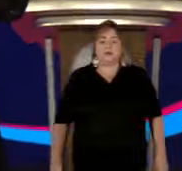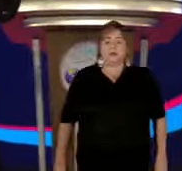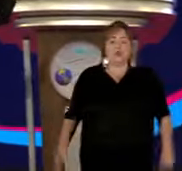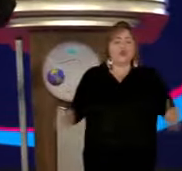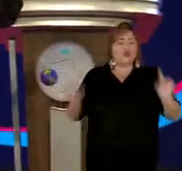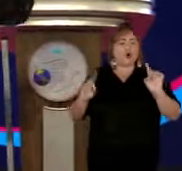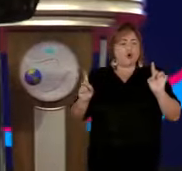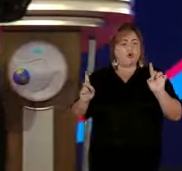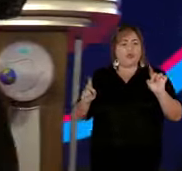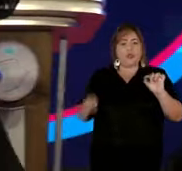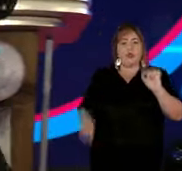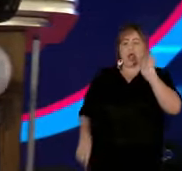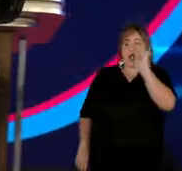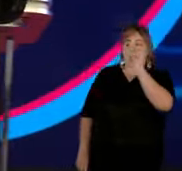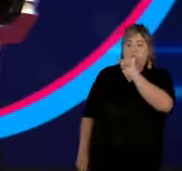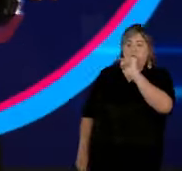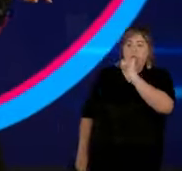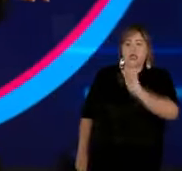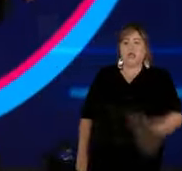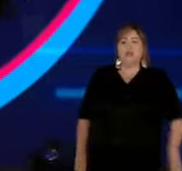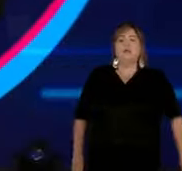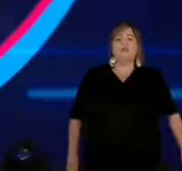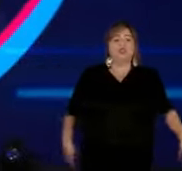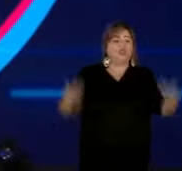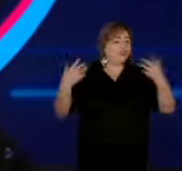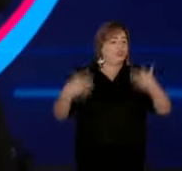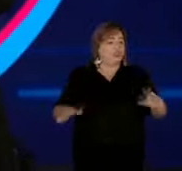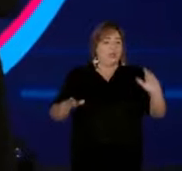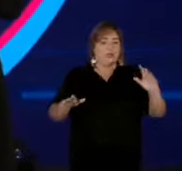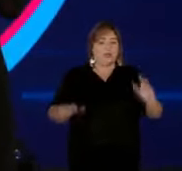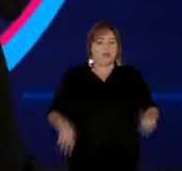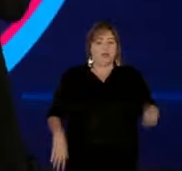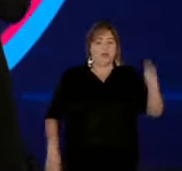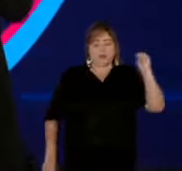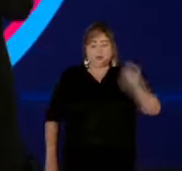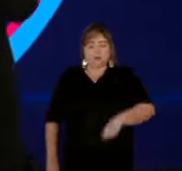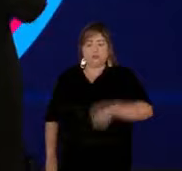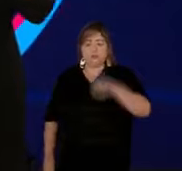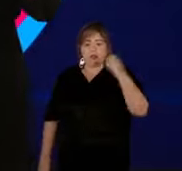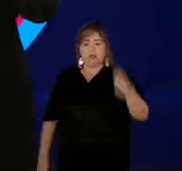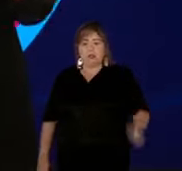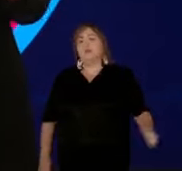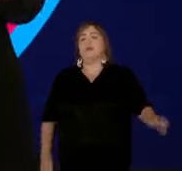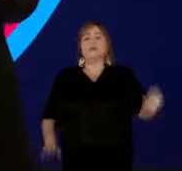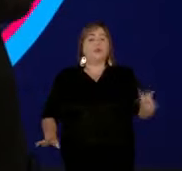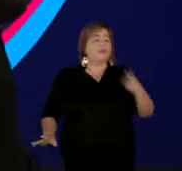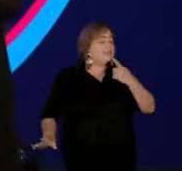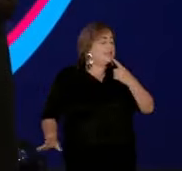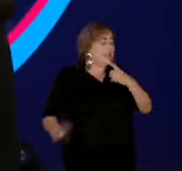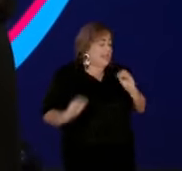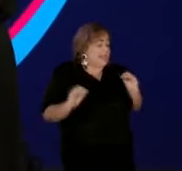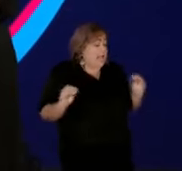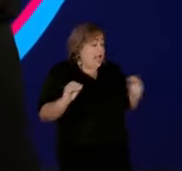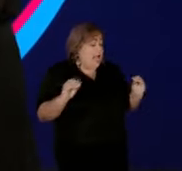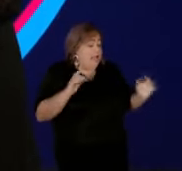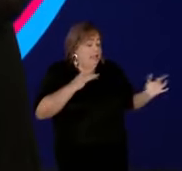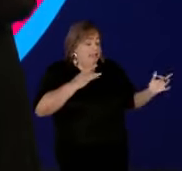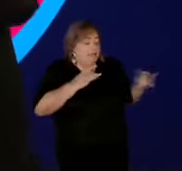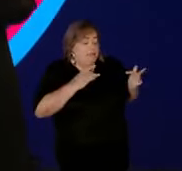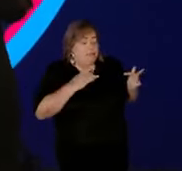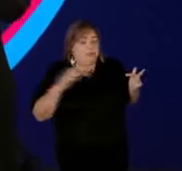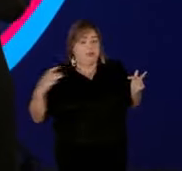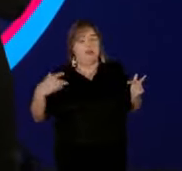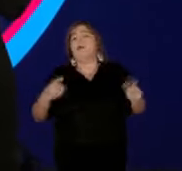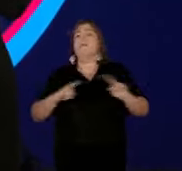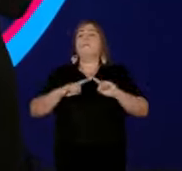Alejandro, él está allá, ya está con la técnica y todo. Alejandro empezó haciéndole así al palo y decía, que nadie se te pegue, porque ¿te acuerdas? Eso